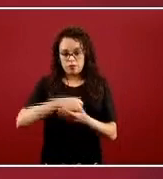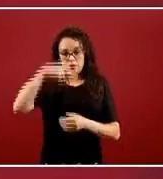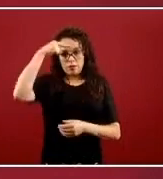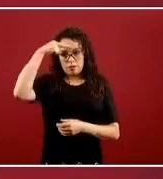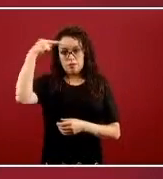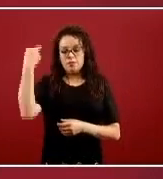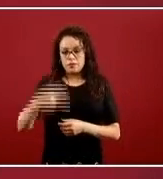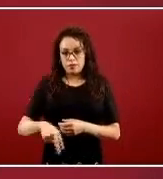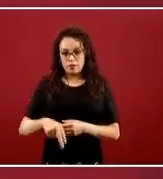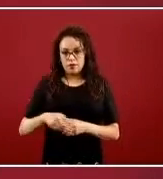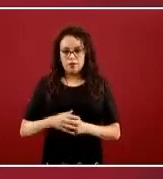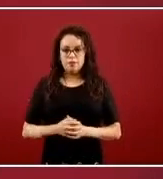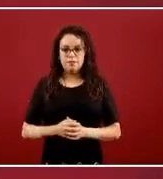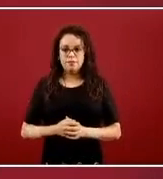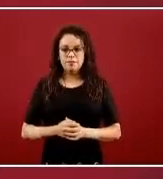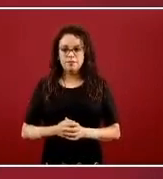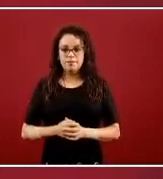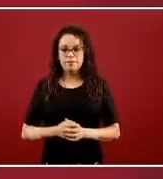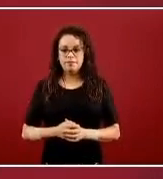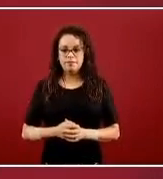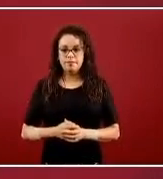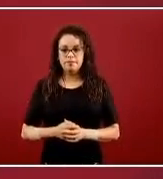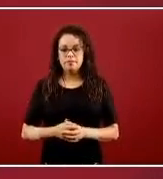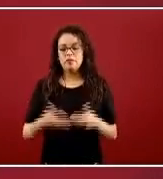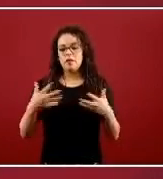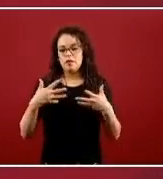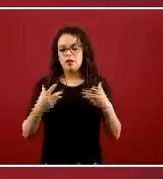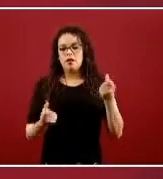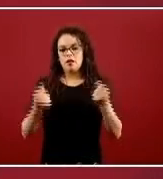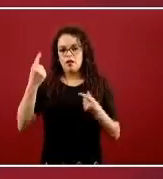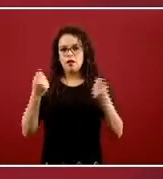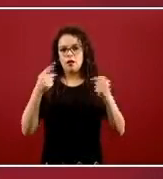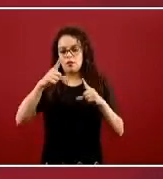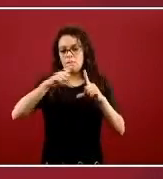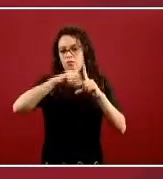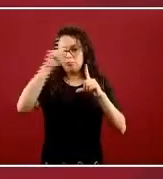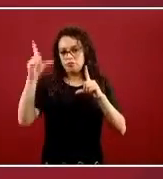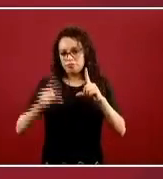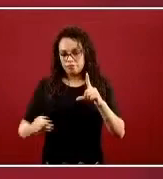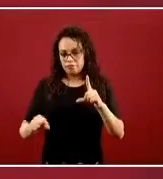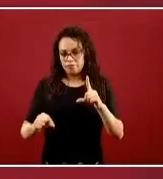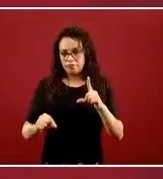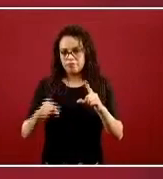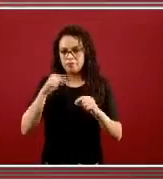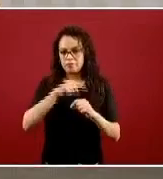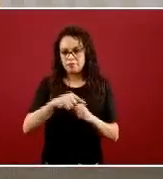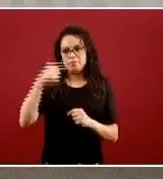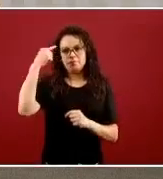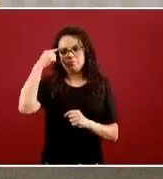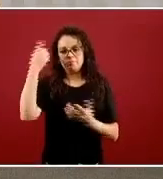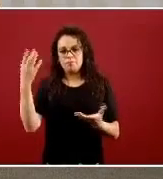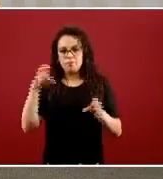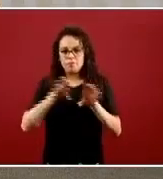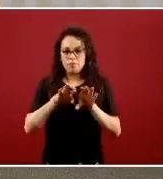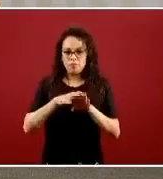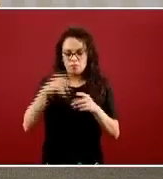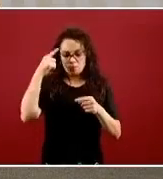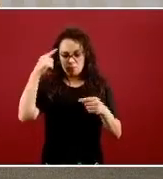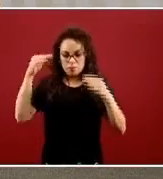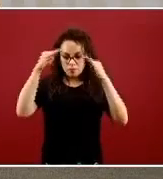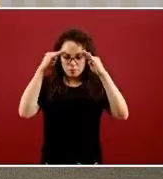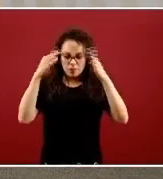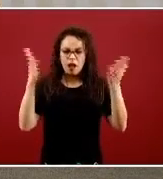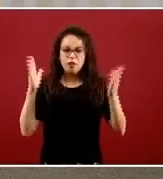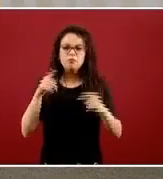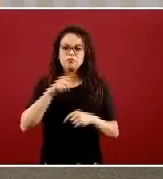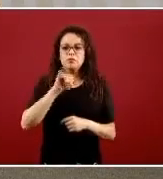general. Hay partes de la República que, atendiendo al criterio general, han tenido otro tipo de conducta que por